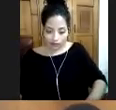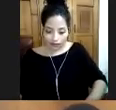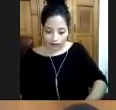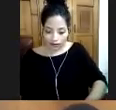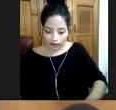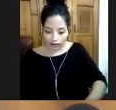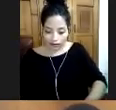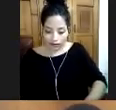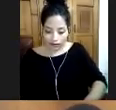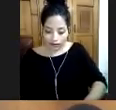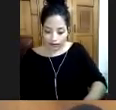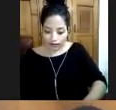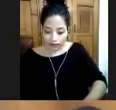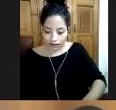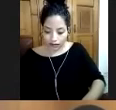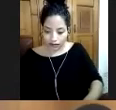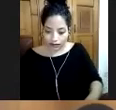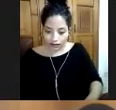segundo grado, y manejar